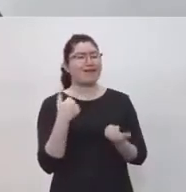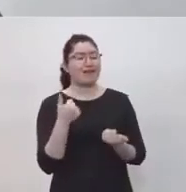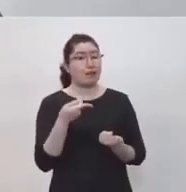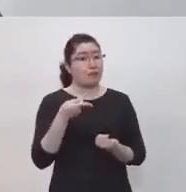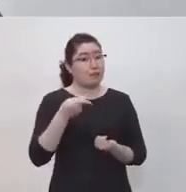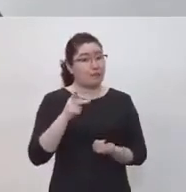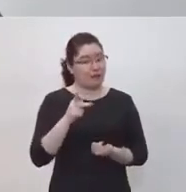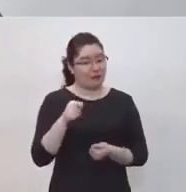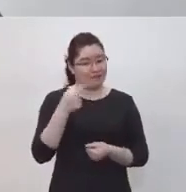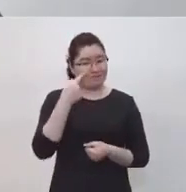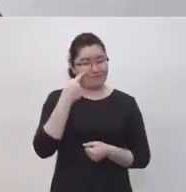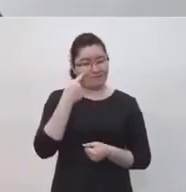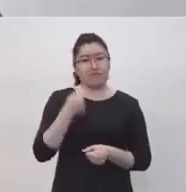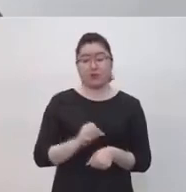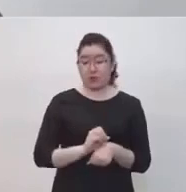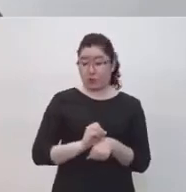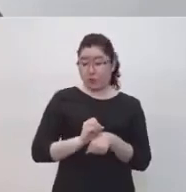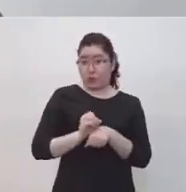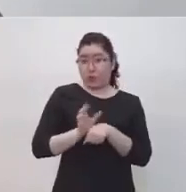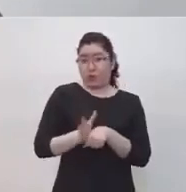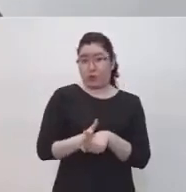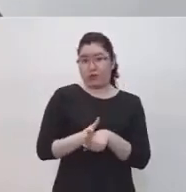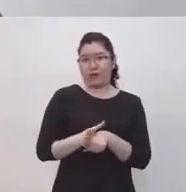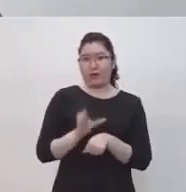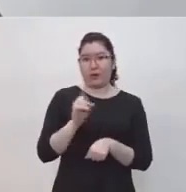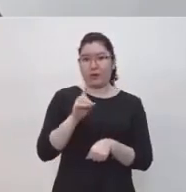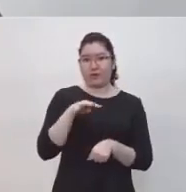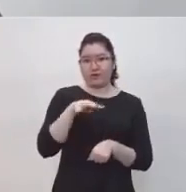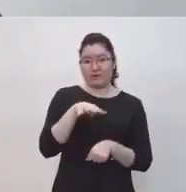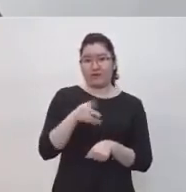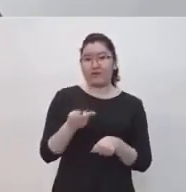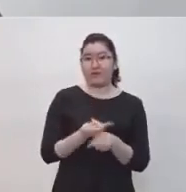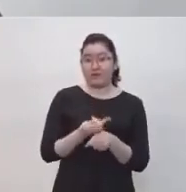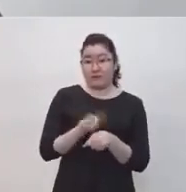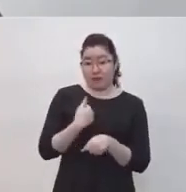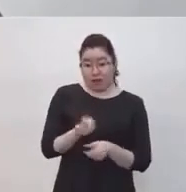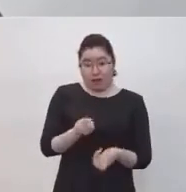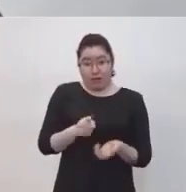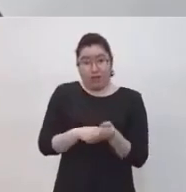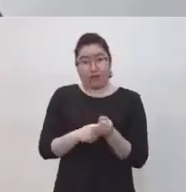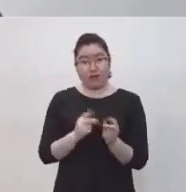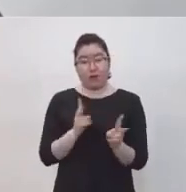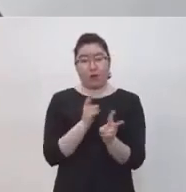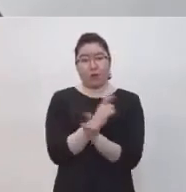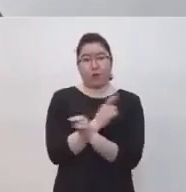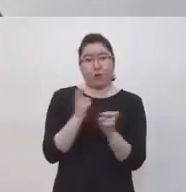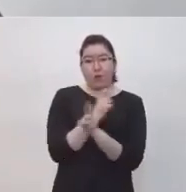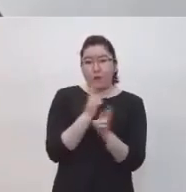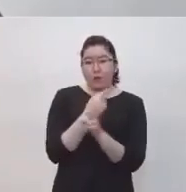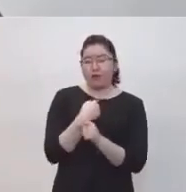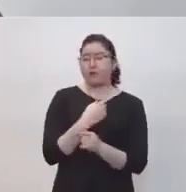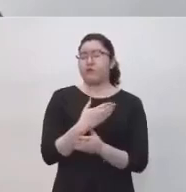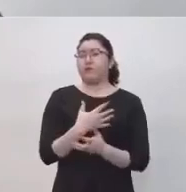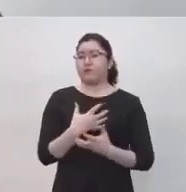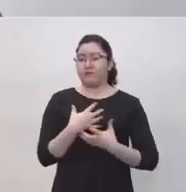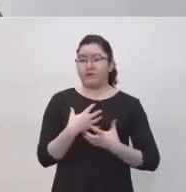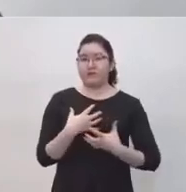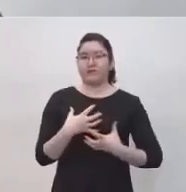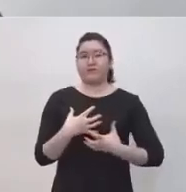una enfermedad considerada una infección respiratoria aguda grave. Entonces, el uso de oxígeno